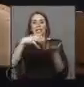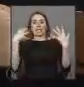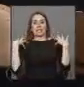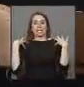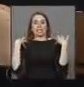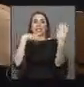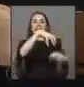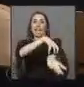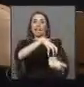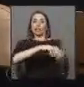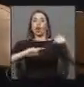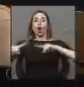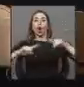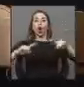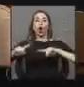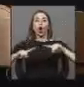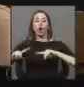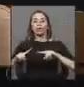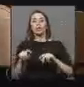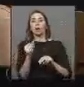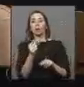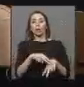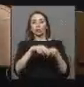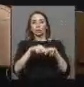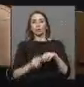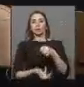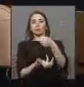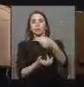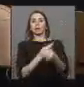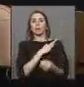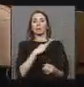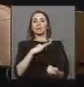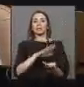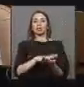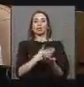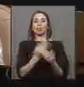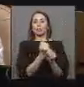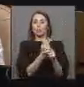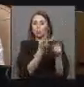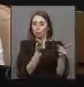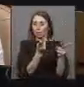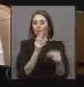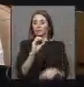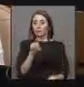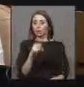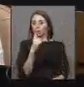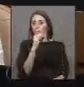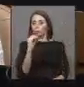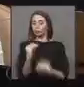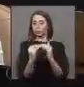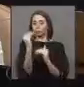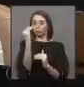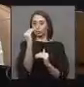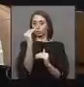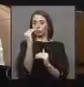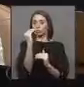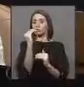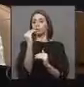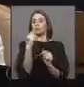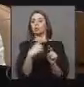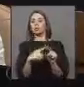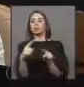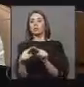nivel regional, no solo con los recursos a través del Ministerio de Obras Públicas, que ahora se viene solo con un 0,1% de aumento, sino que además